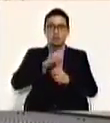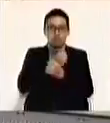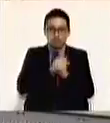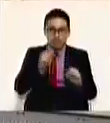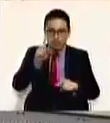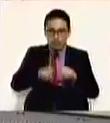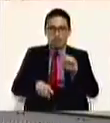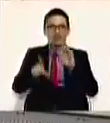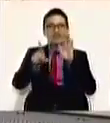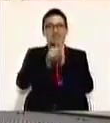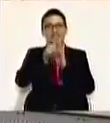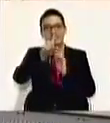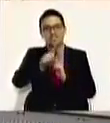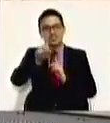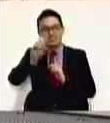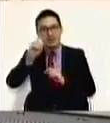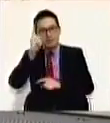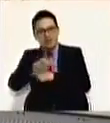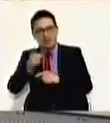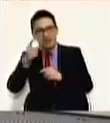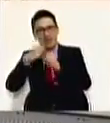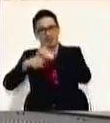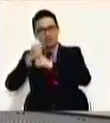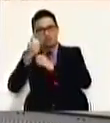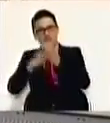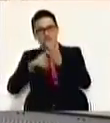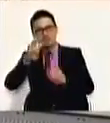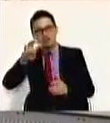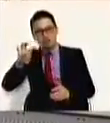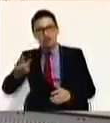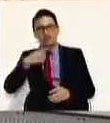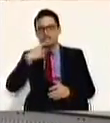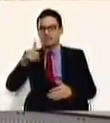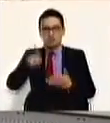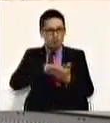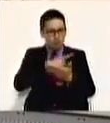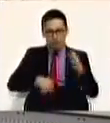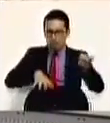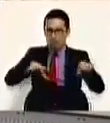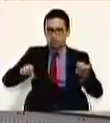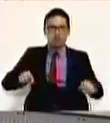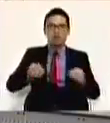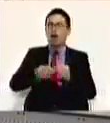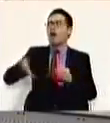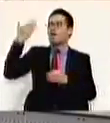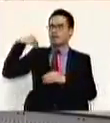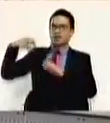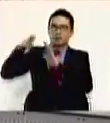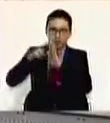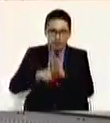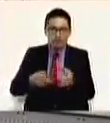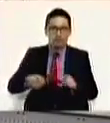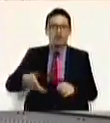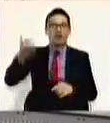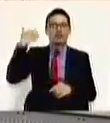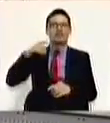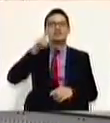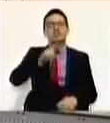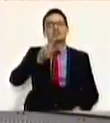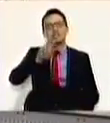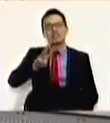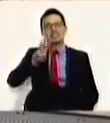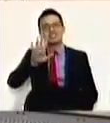a partir de la ley 160 del 94. Las normas anteriores también predican lo mismo. El Consejo de Estado ha reconocido, desde la ley